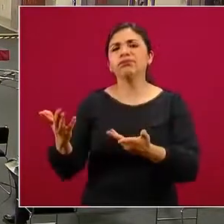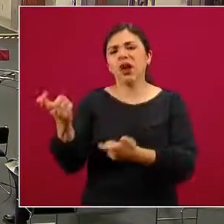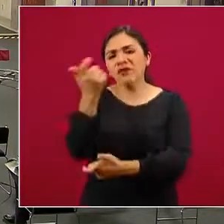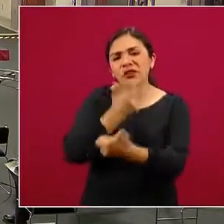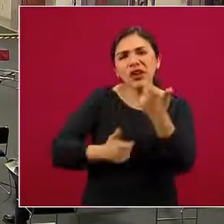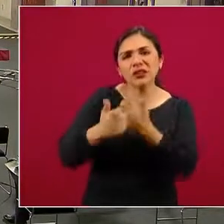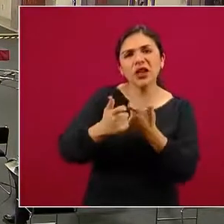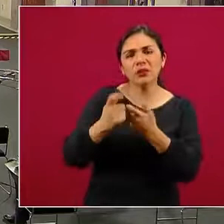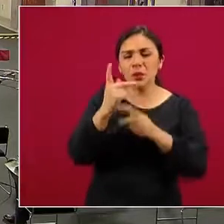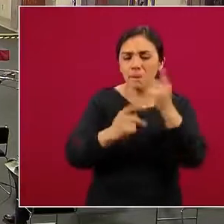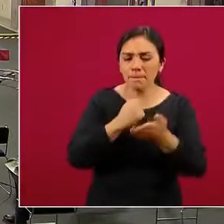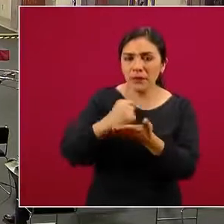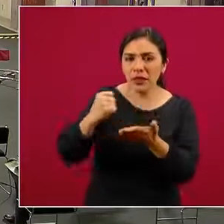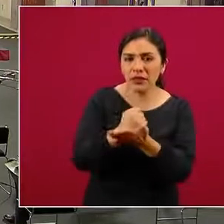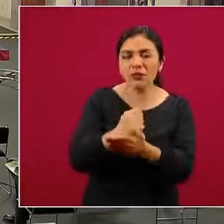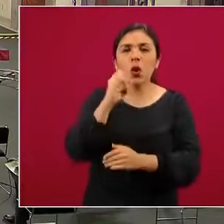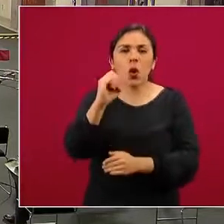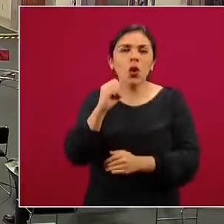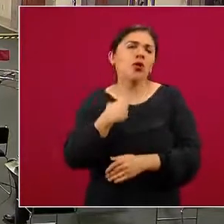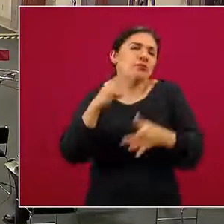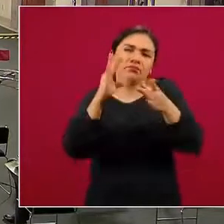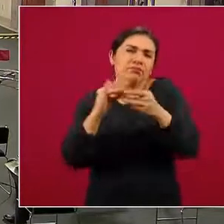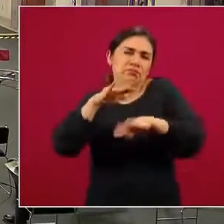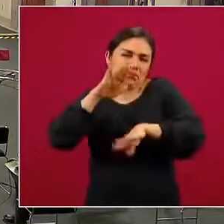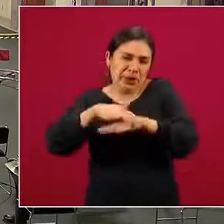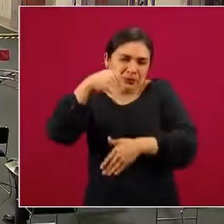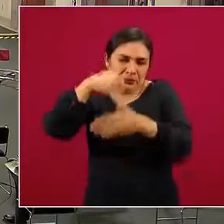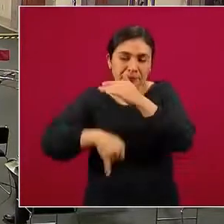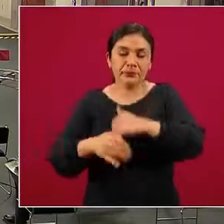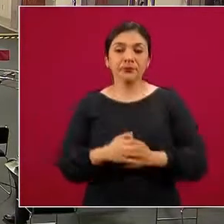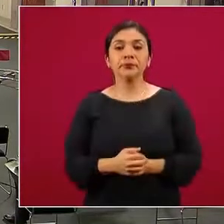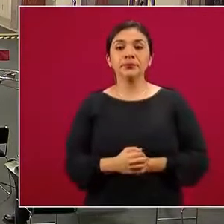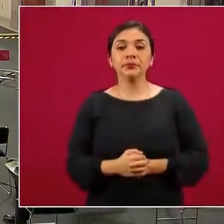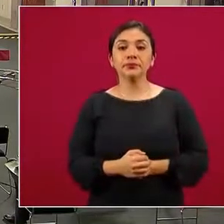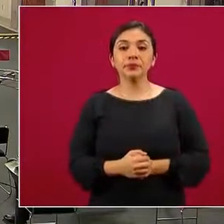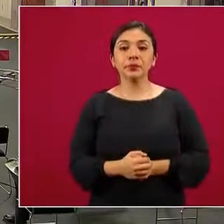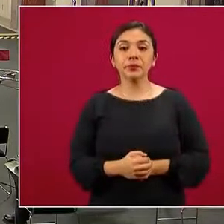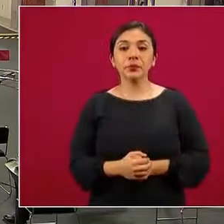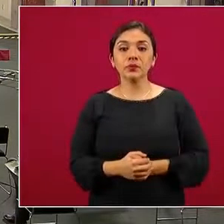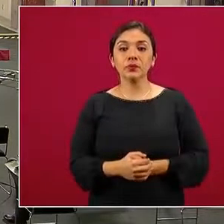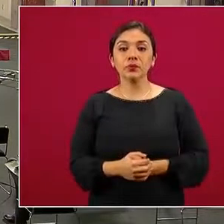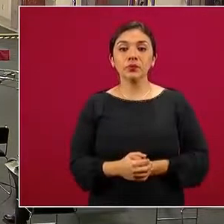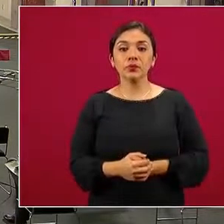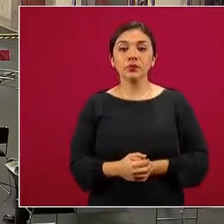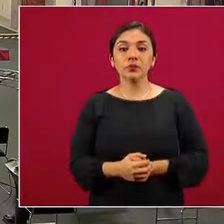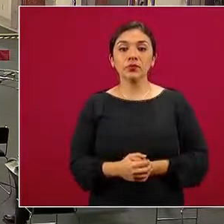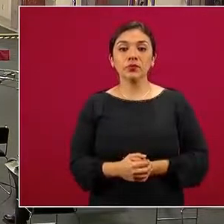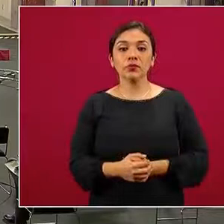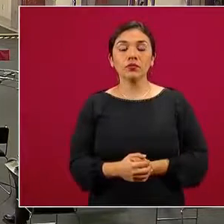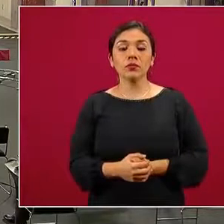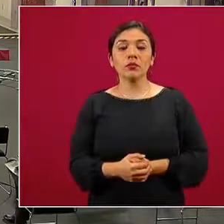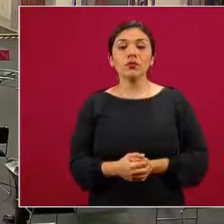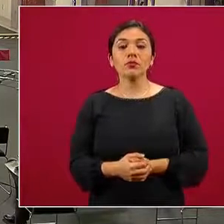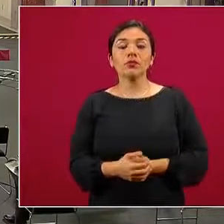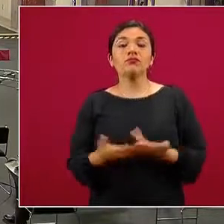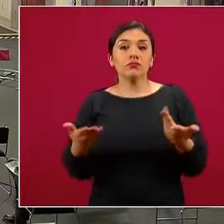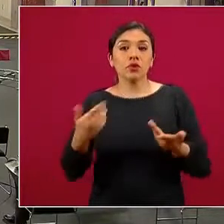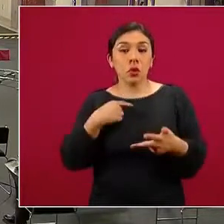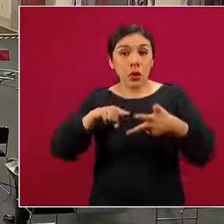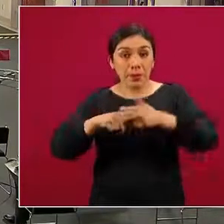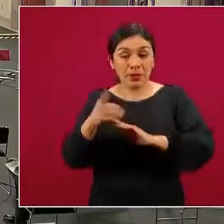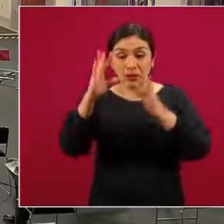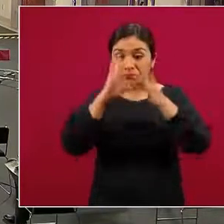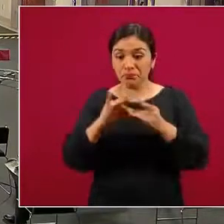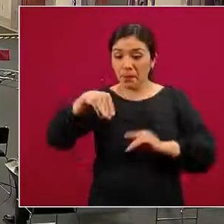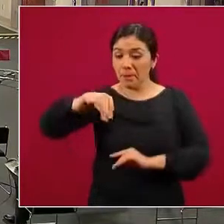ellos les platicaré. No, no podemos empezar a hablar de las